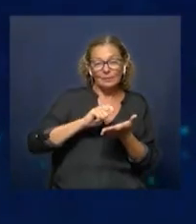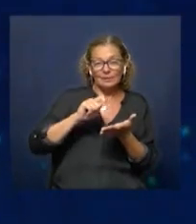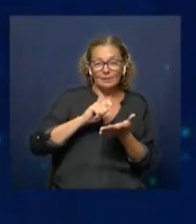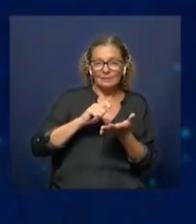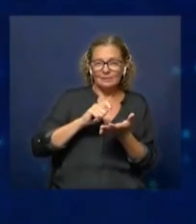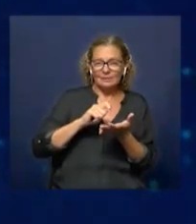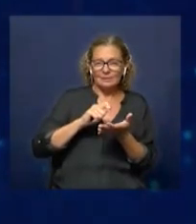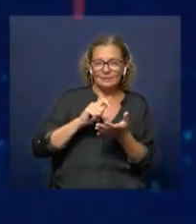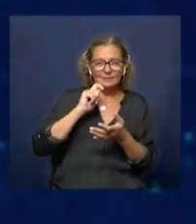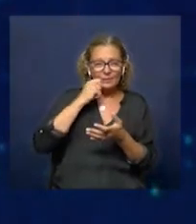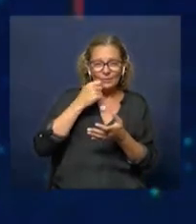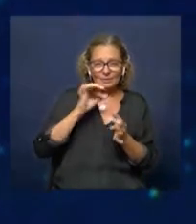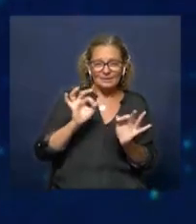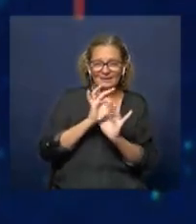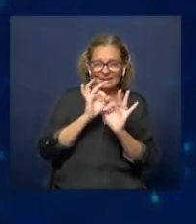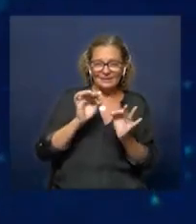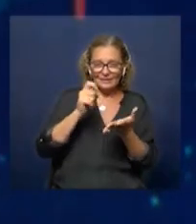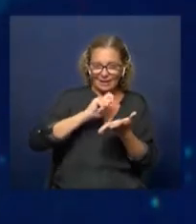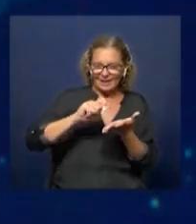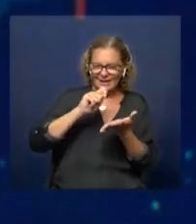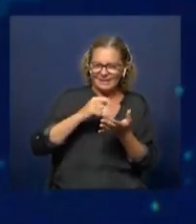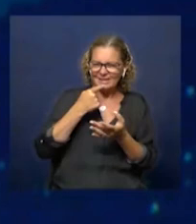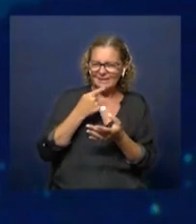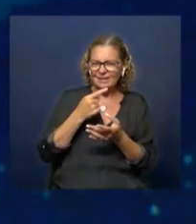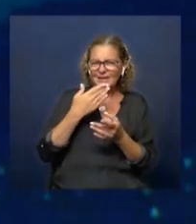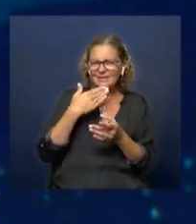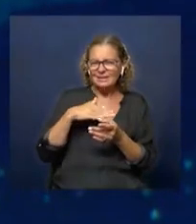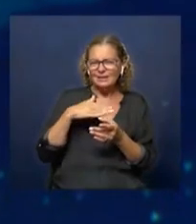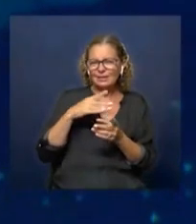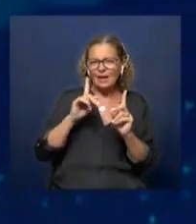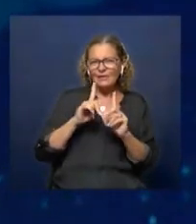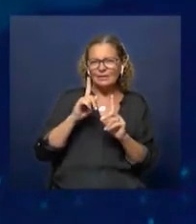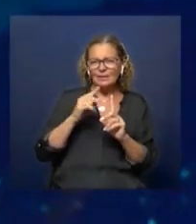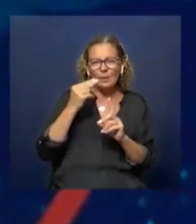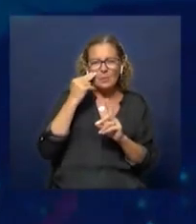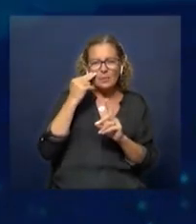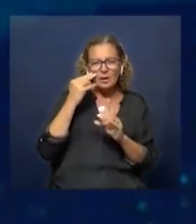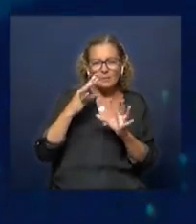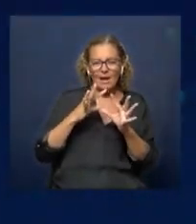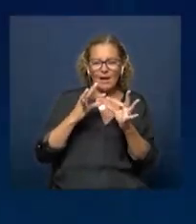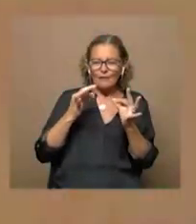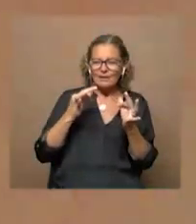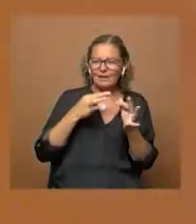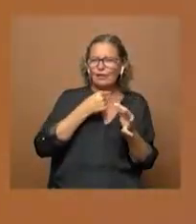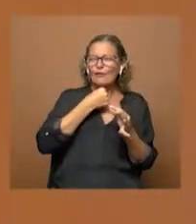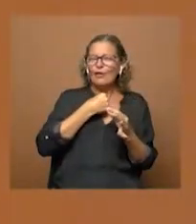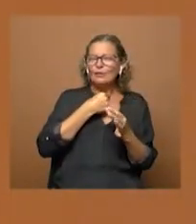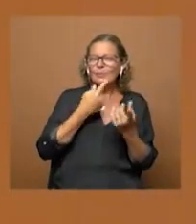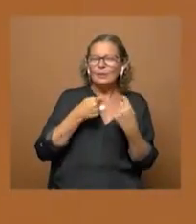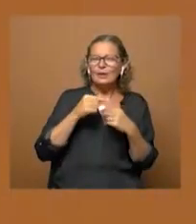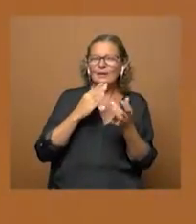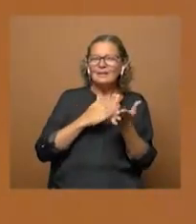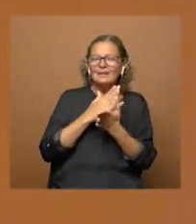y te gustó la canción Te gusta la letra o sea entiendo que a veces puede haber problemas de afinación pero creo que lo que siempre